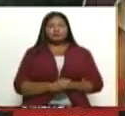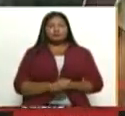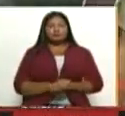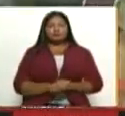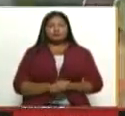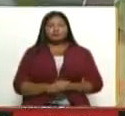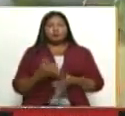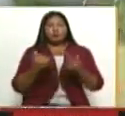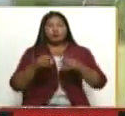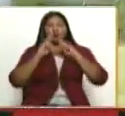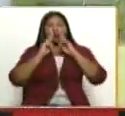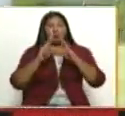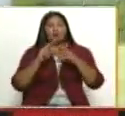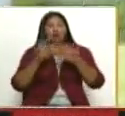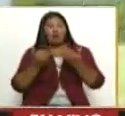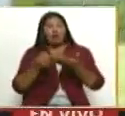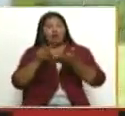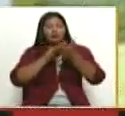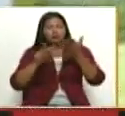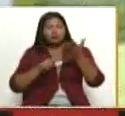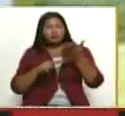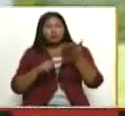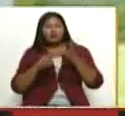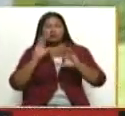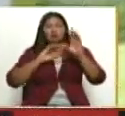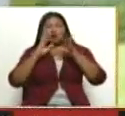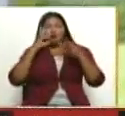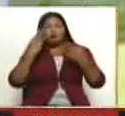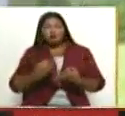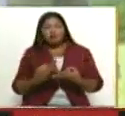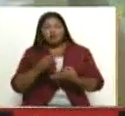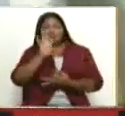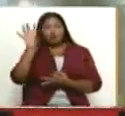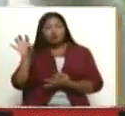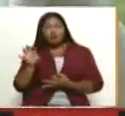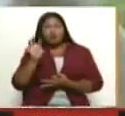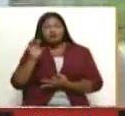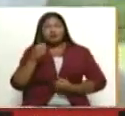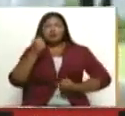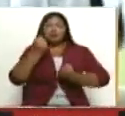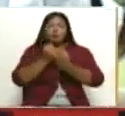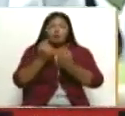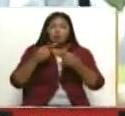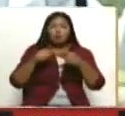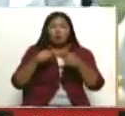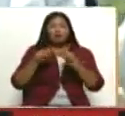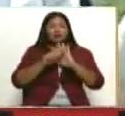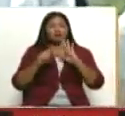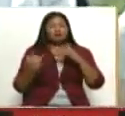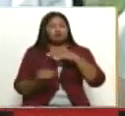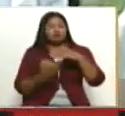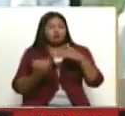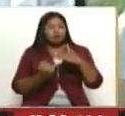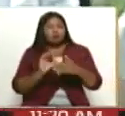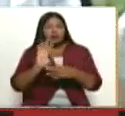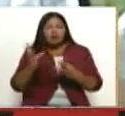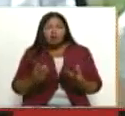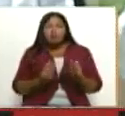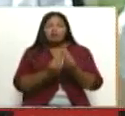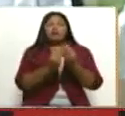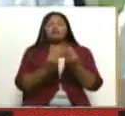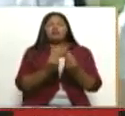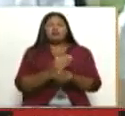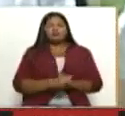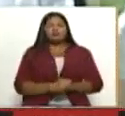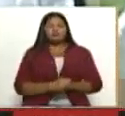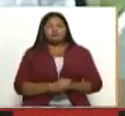Ahora corresponde lectura del comunicado oficial de los países garantes e instituciones y países acompañantes